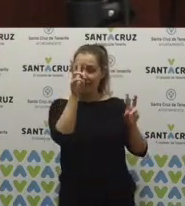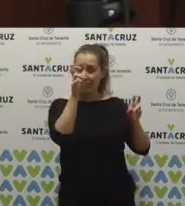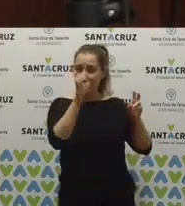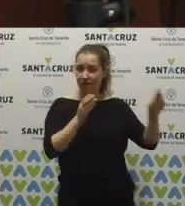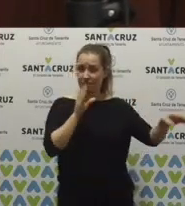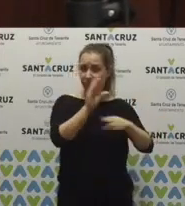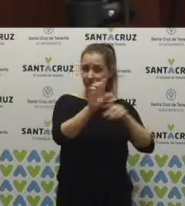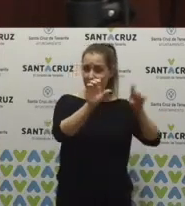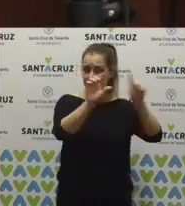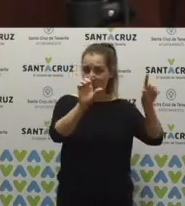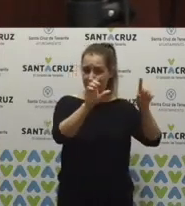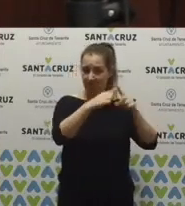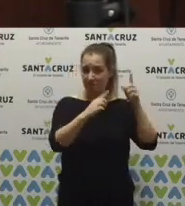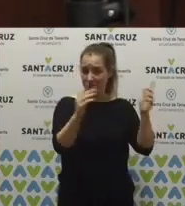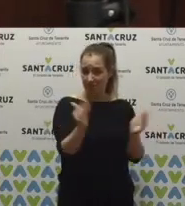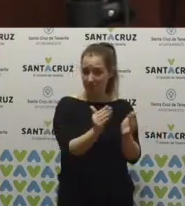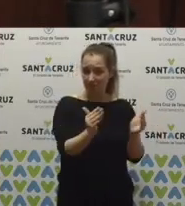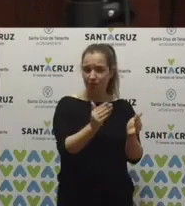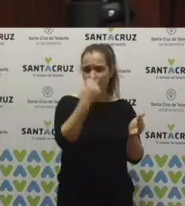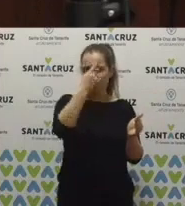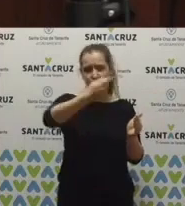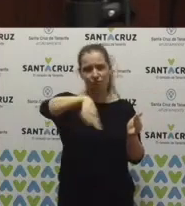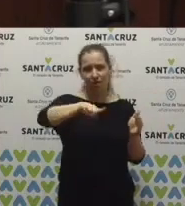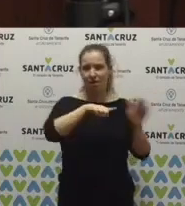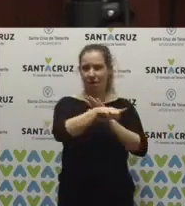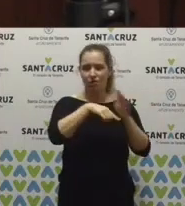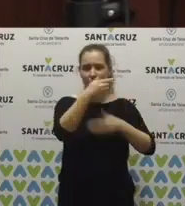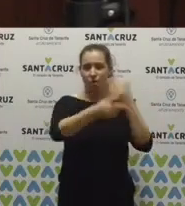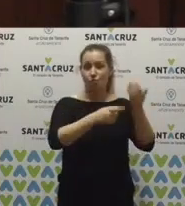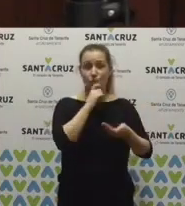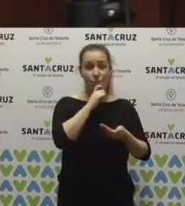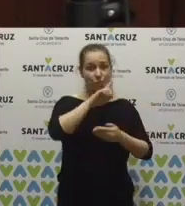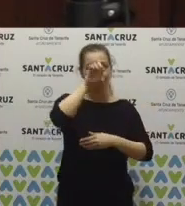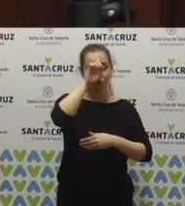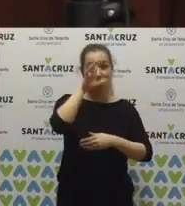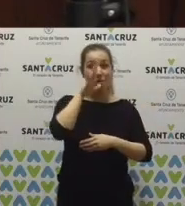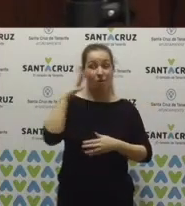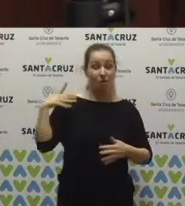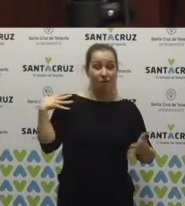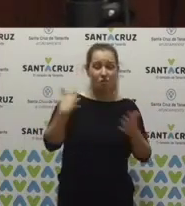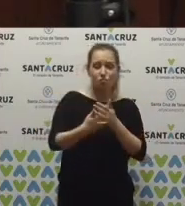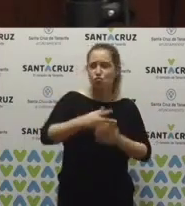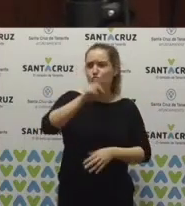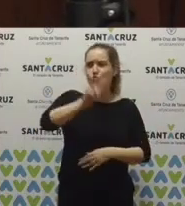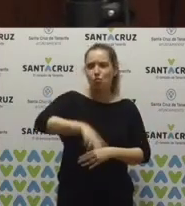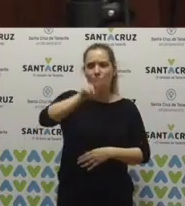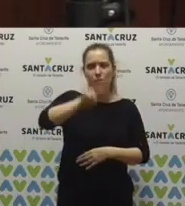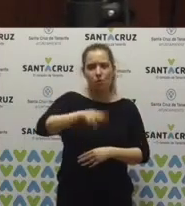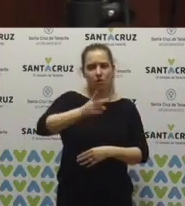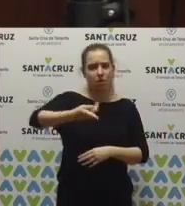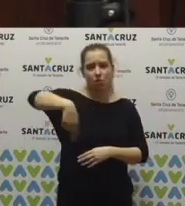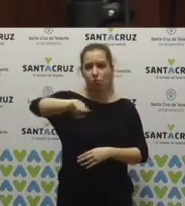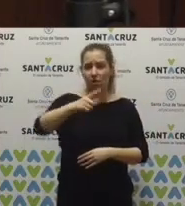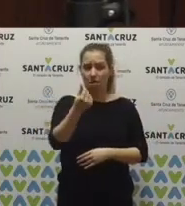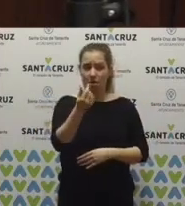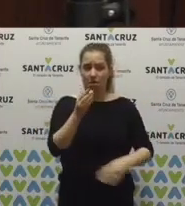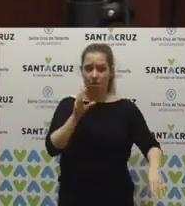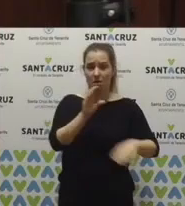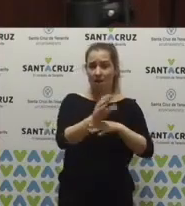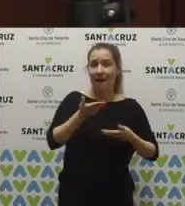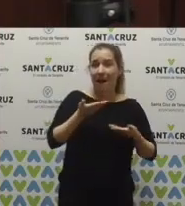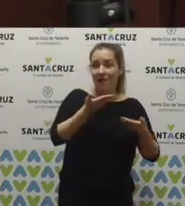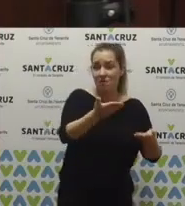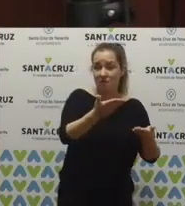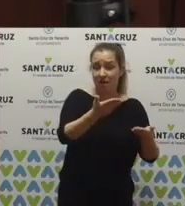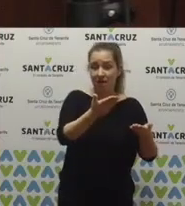las pymes yo sé que ustedes no saben cómo se gestiona porque nunca jamás jamás han sacado una ayuda ni de tres ni